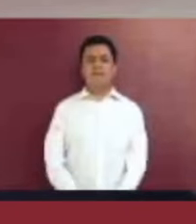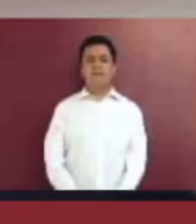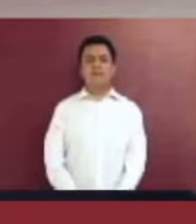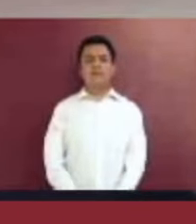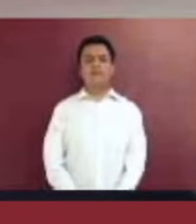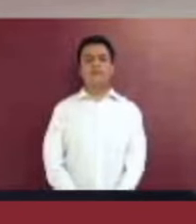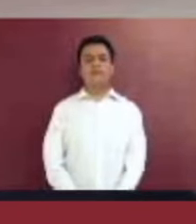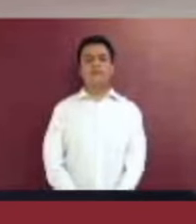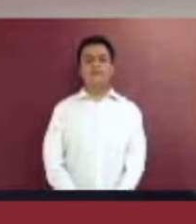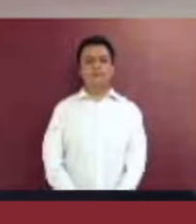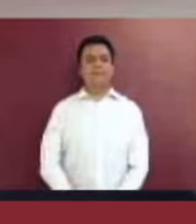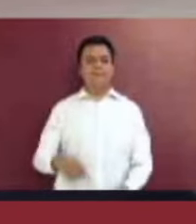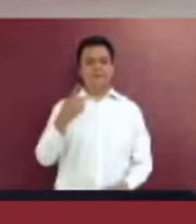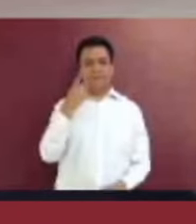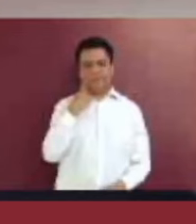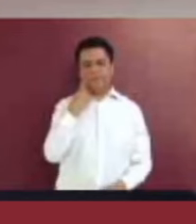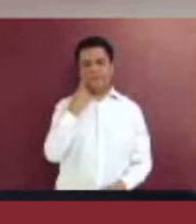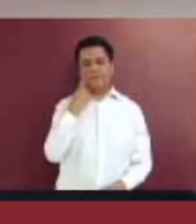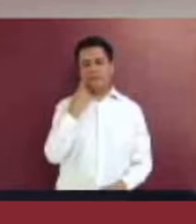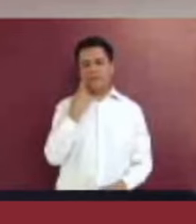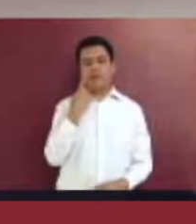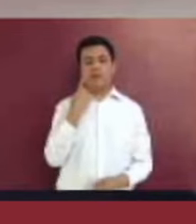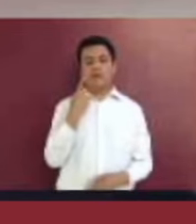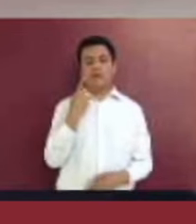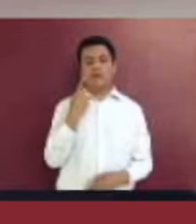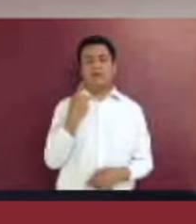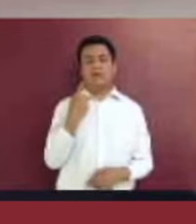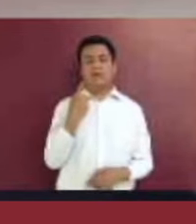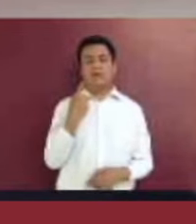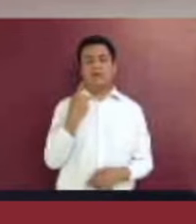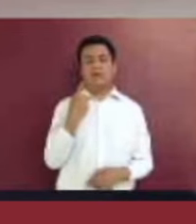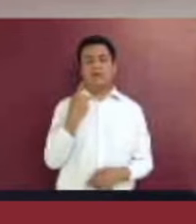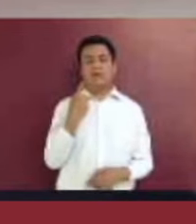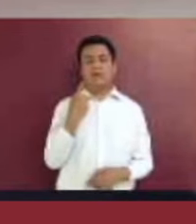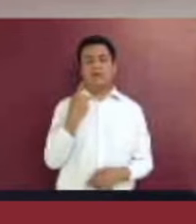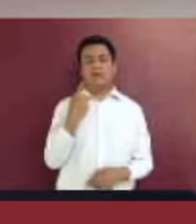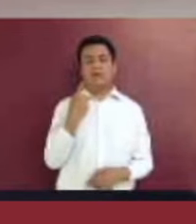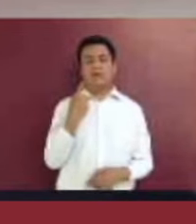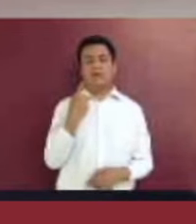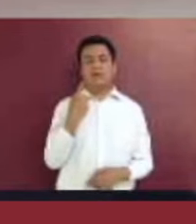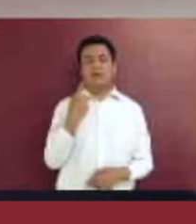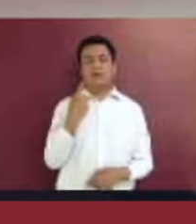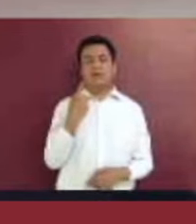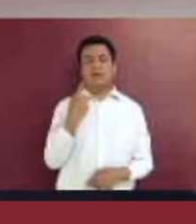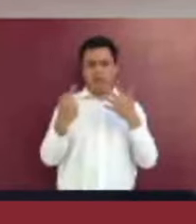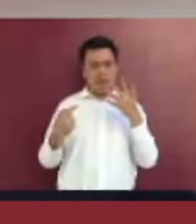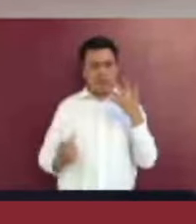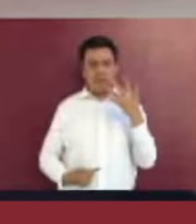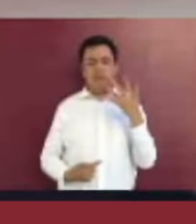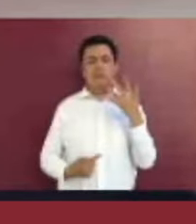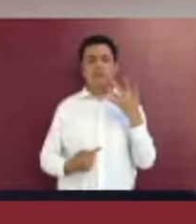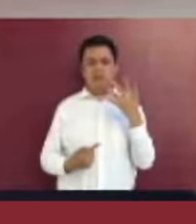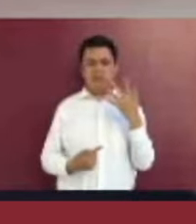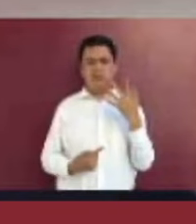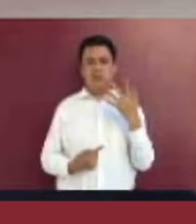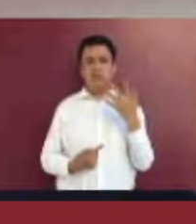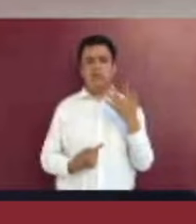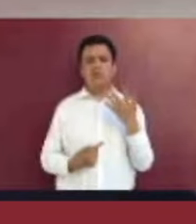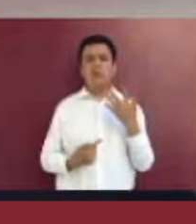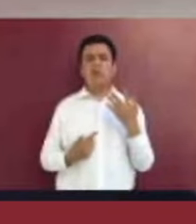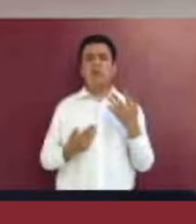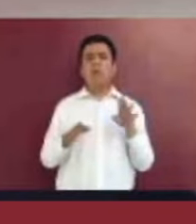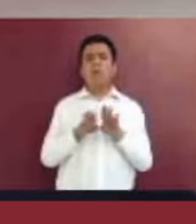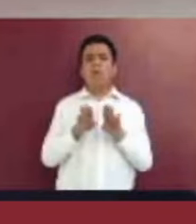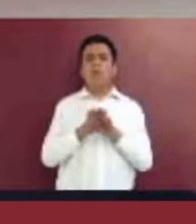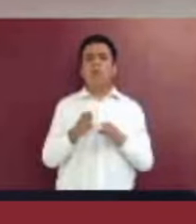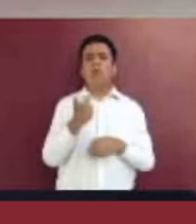generando grandes cambios en nuestra querida nación la cuarta transformación de México como muchos de ustedes saben la cuarta